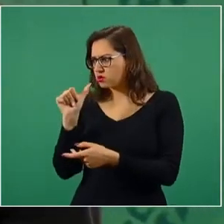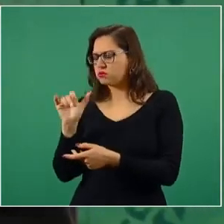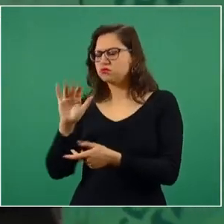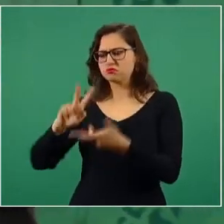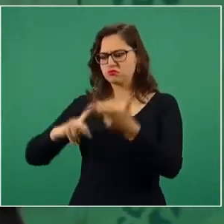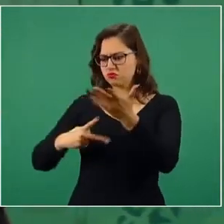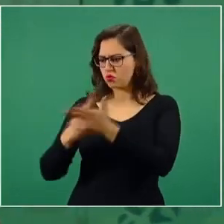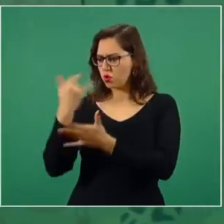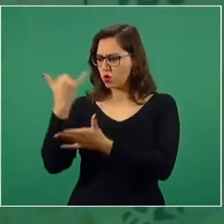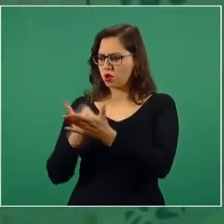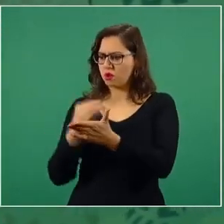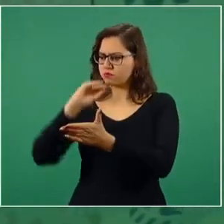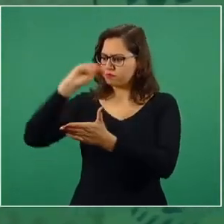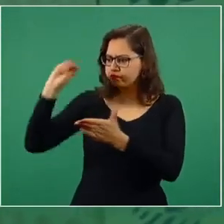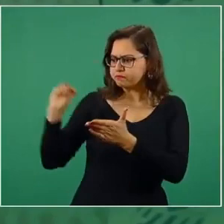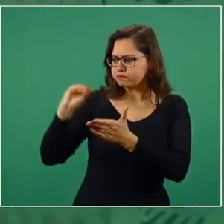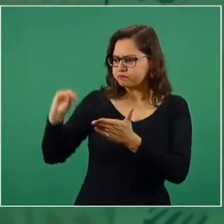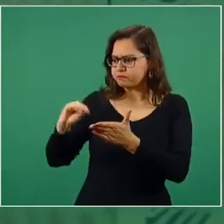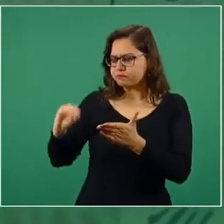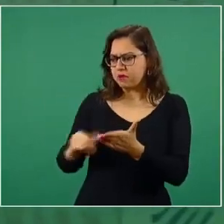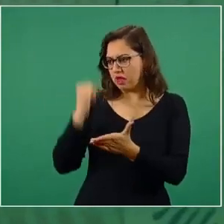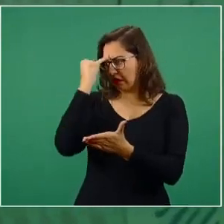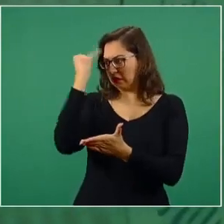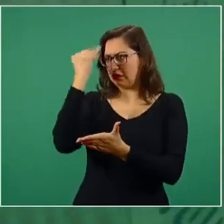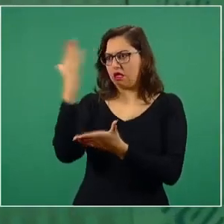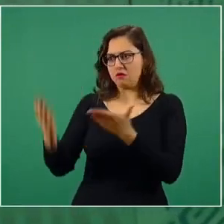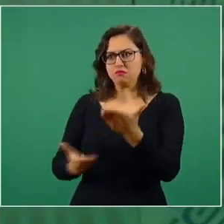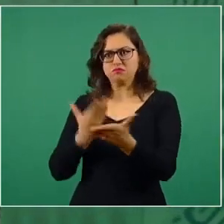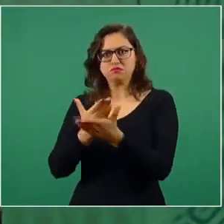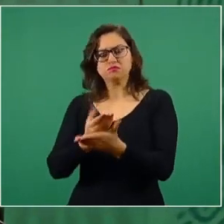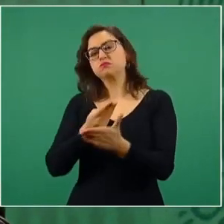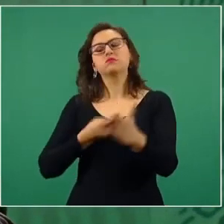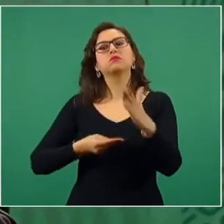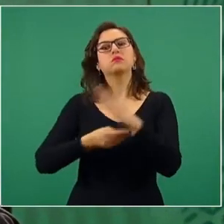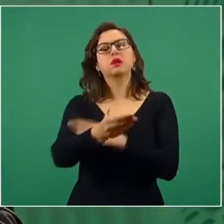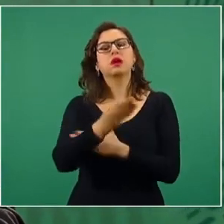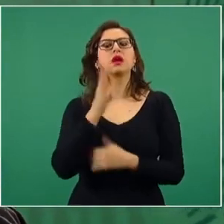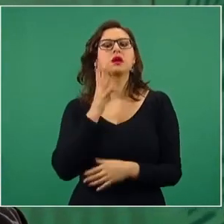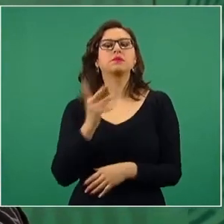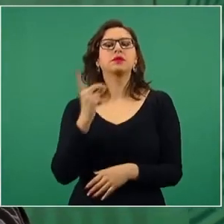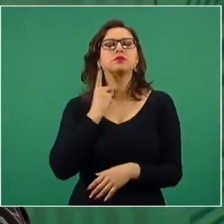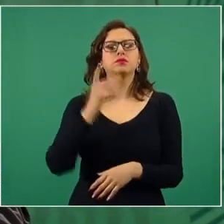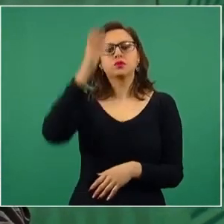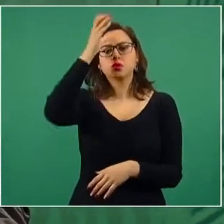proyecto de decreto al Congreso Local de Coahuila